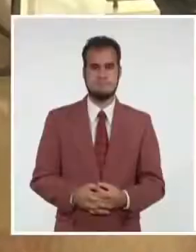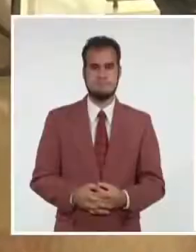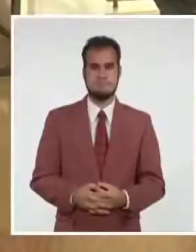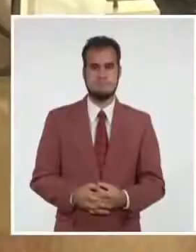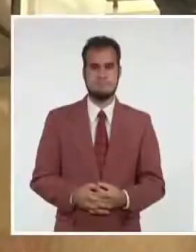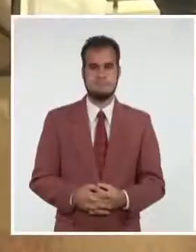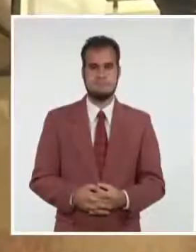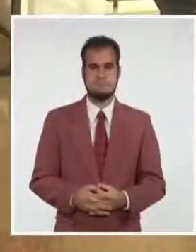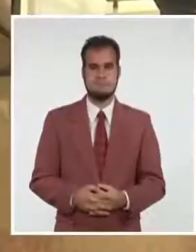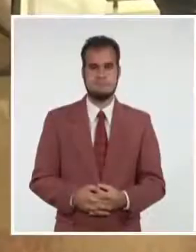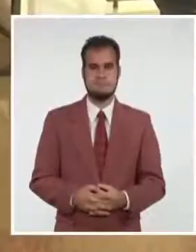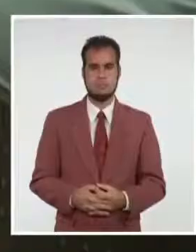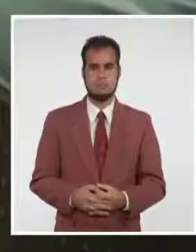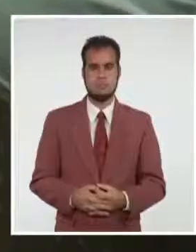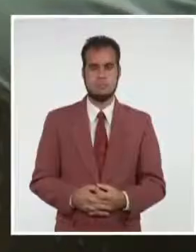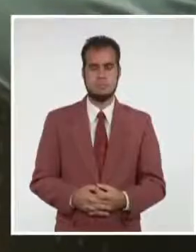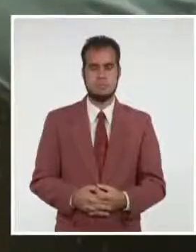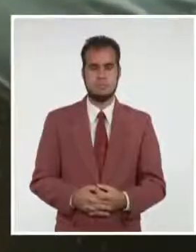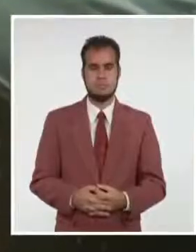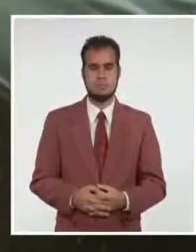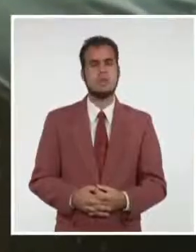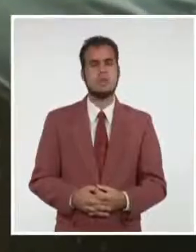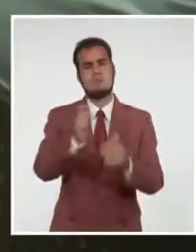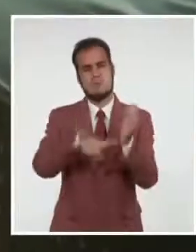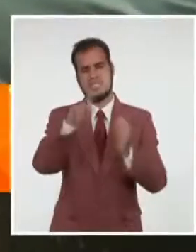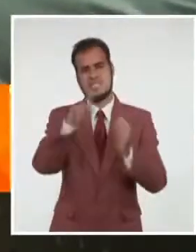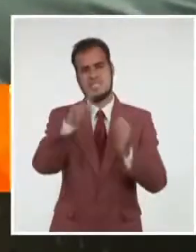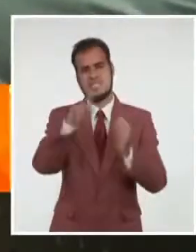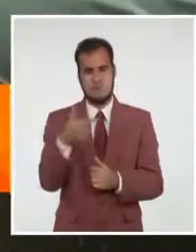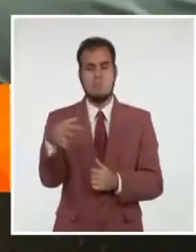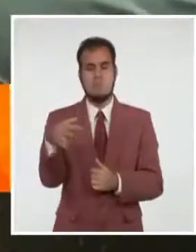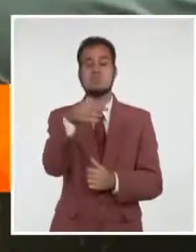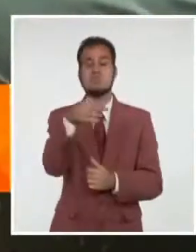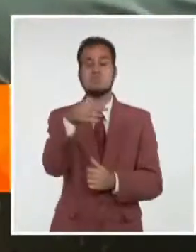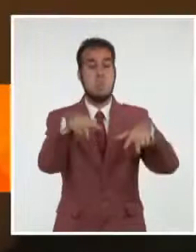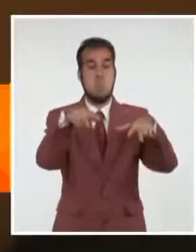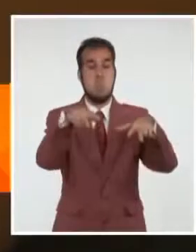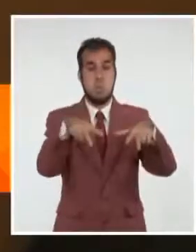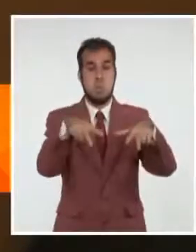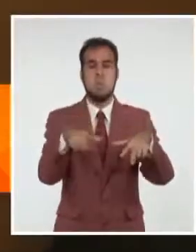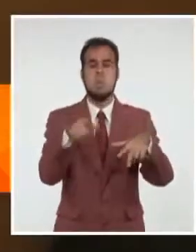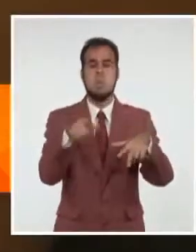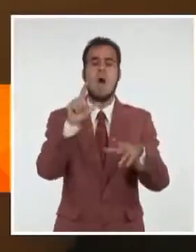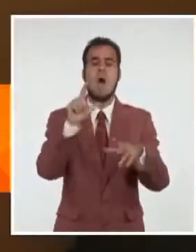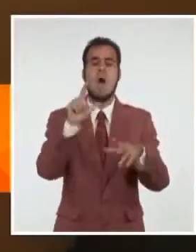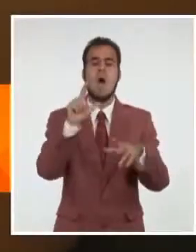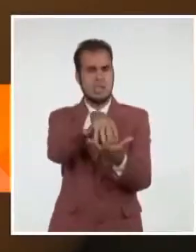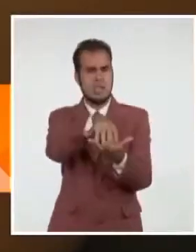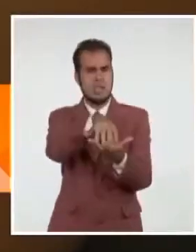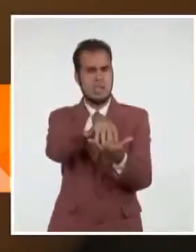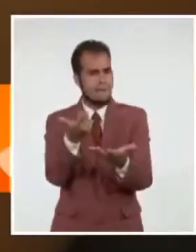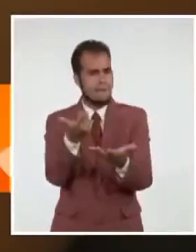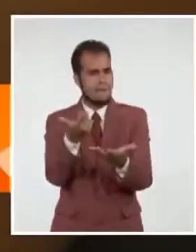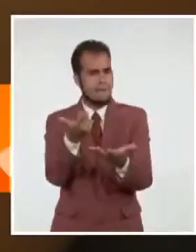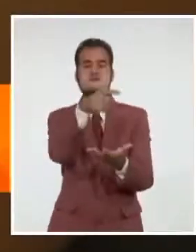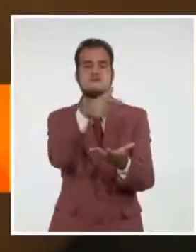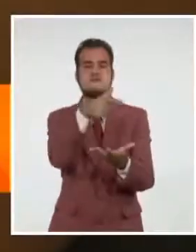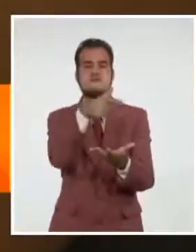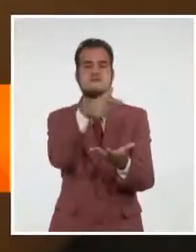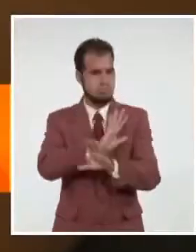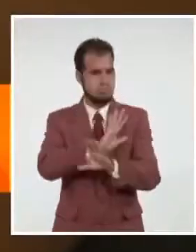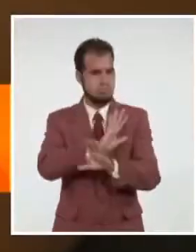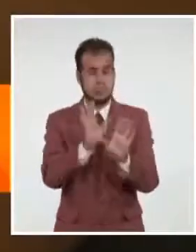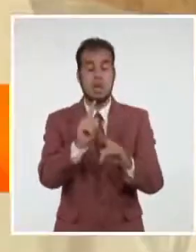vacunatorio del Hospital de Morón, los nefrópatas recibieron la primera dosis de la vacuna Abdala. En tanto, el próximo lunes continuarán con la